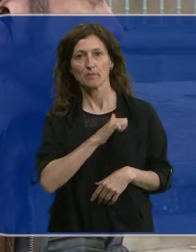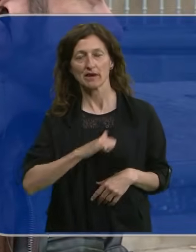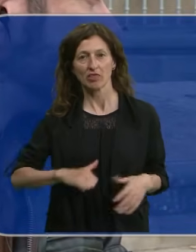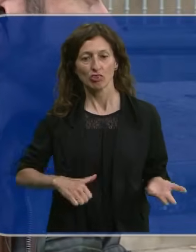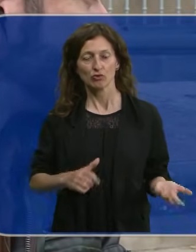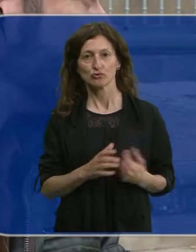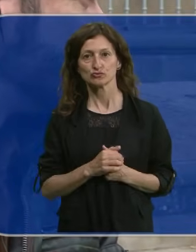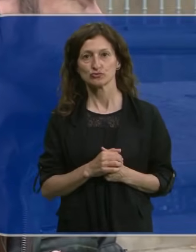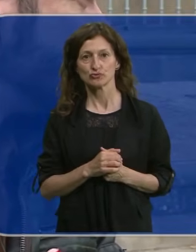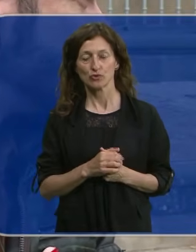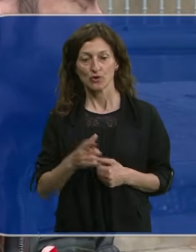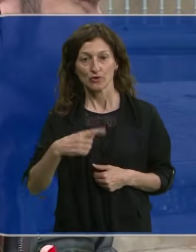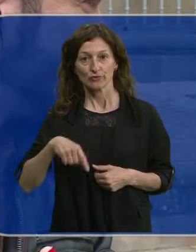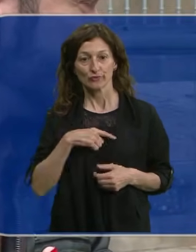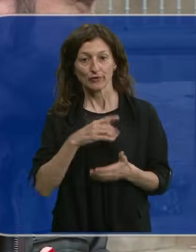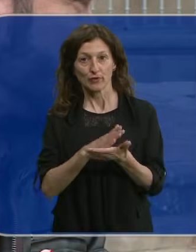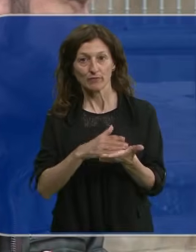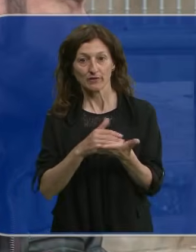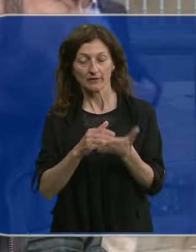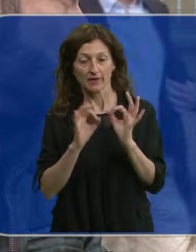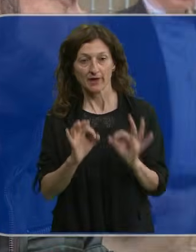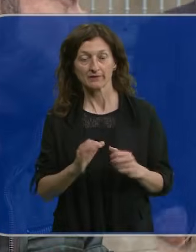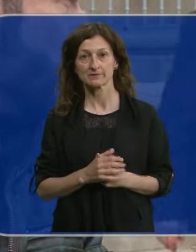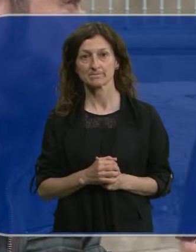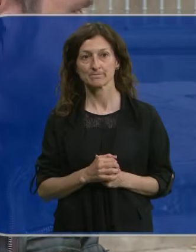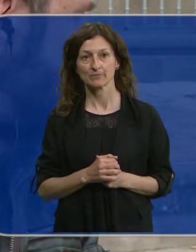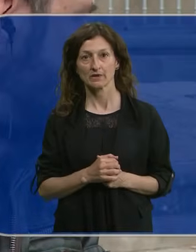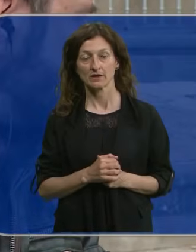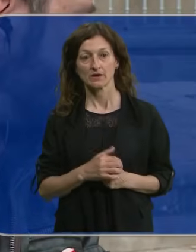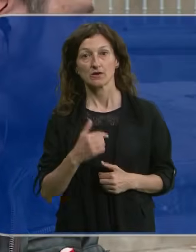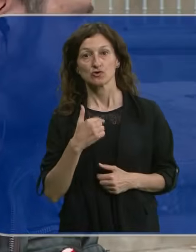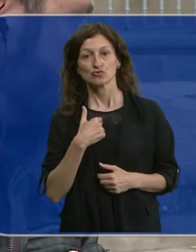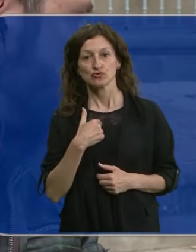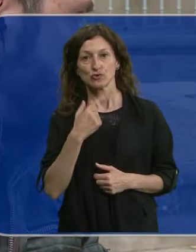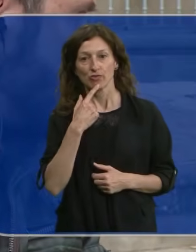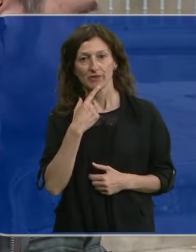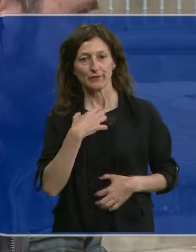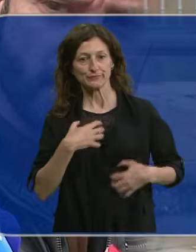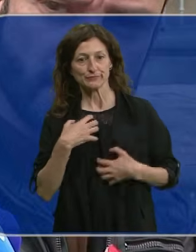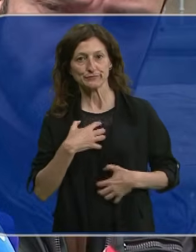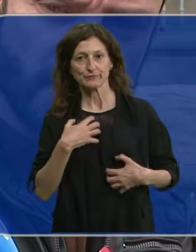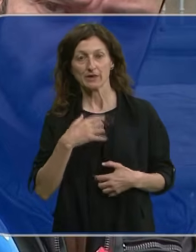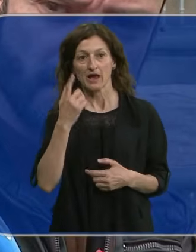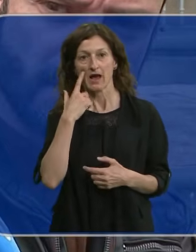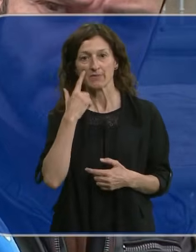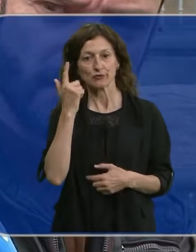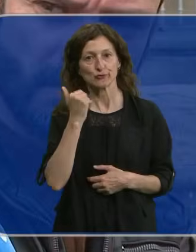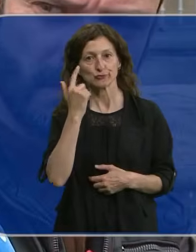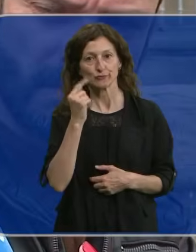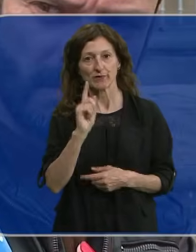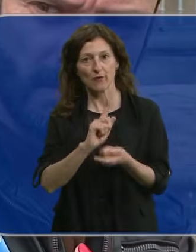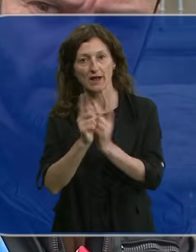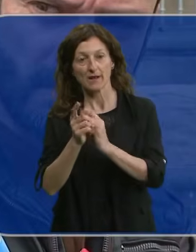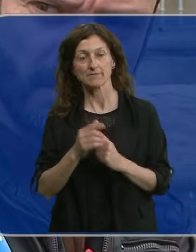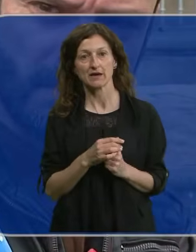perezosos, ¿no?, en los que nos tiene sumergidos esta comunidad autónoma. Yo también digo, a veces desesperantes, ¿no? Vamos a ver si no nos acostumbramos a ese